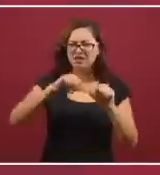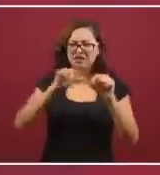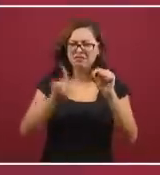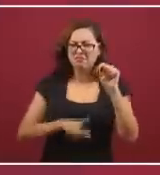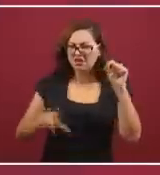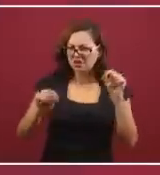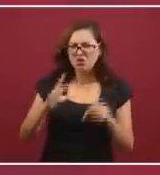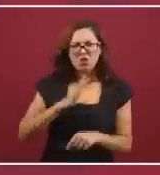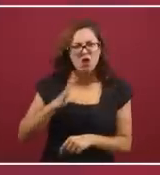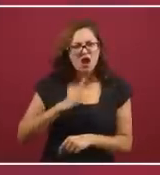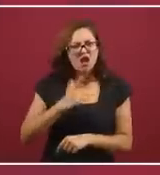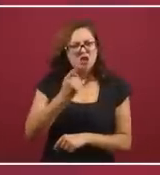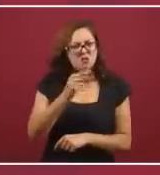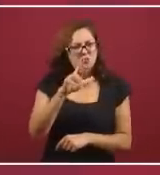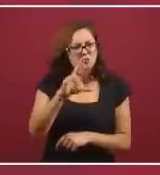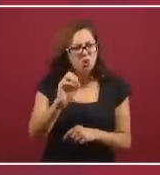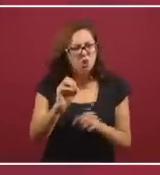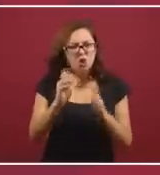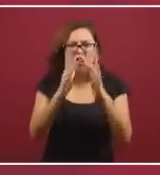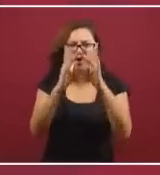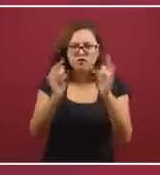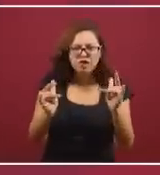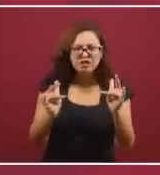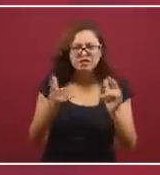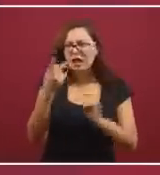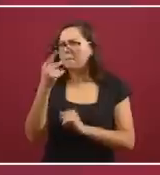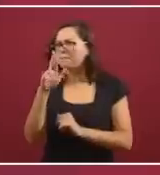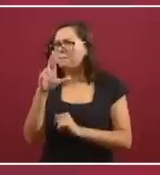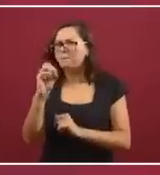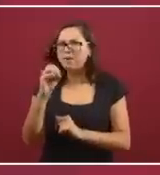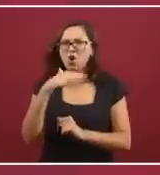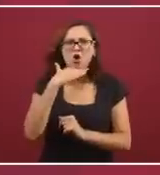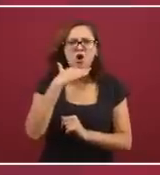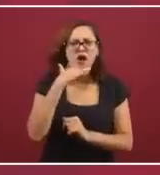francia otro alemania